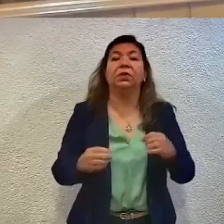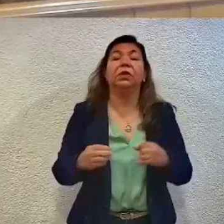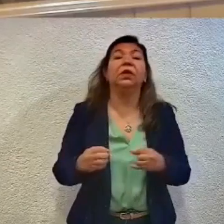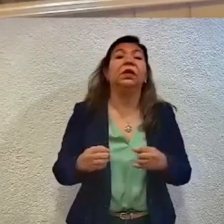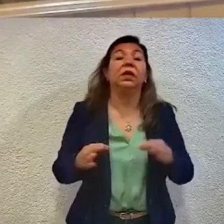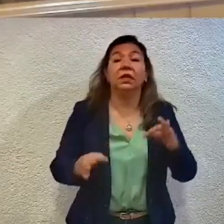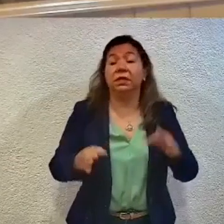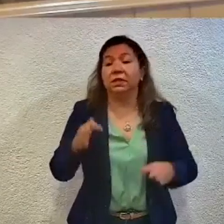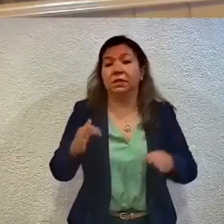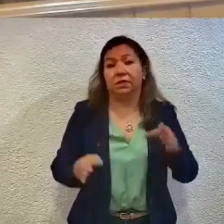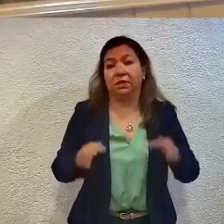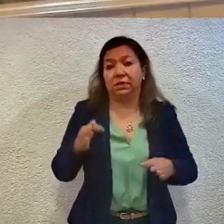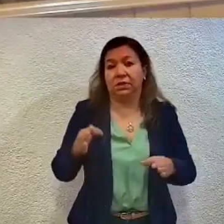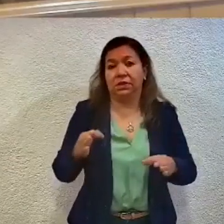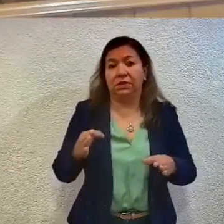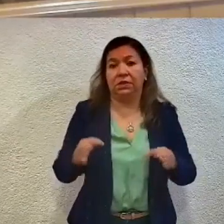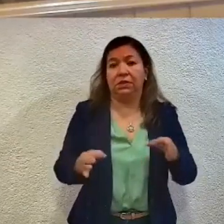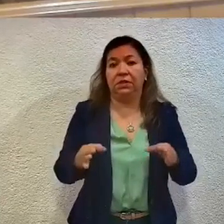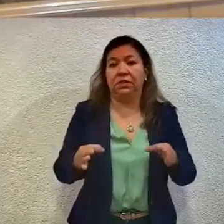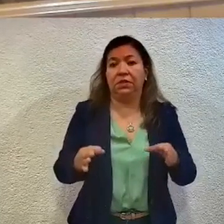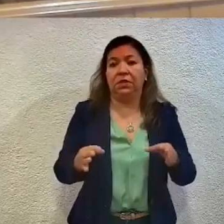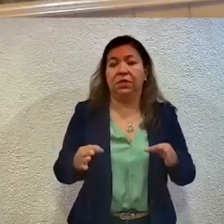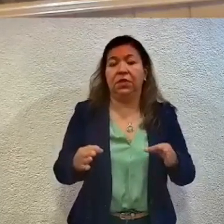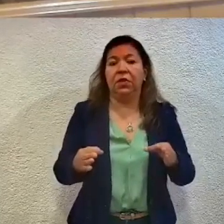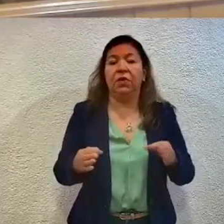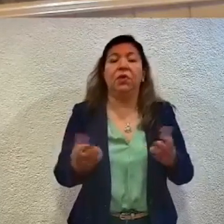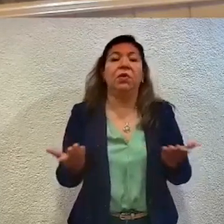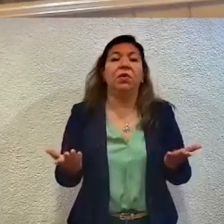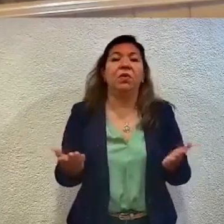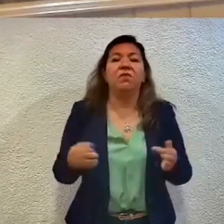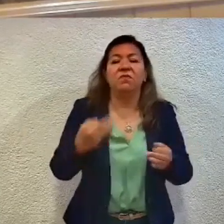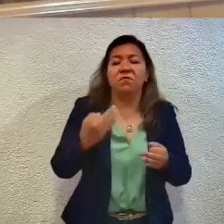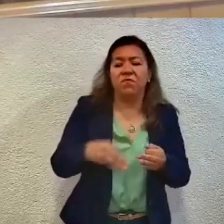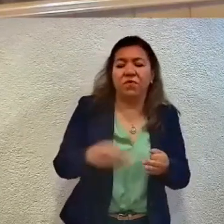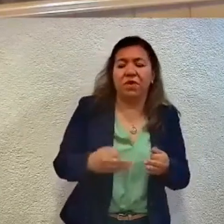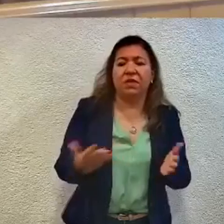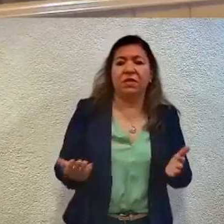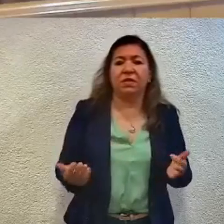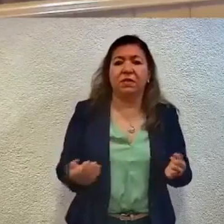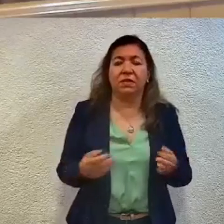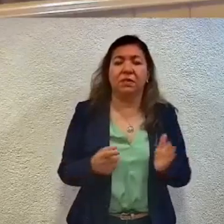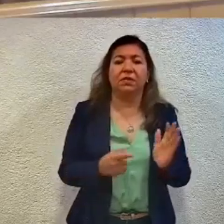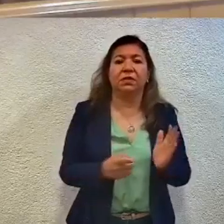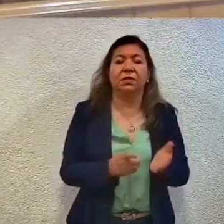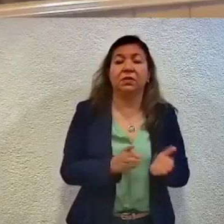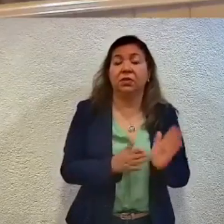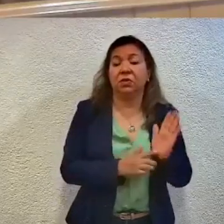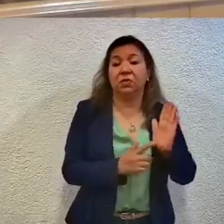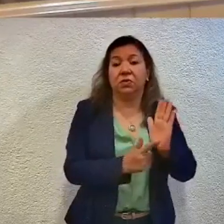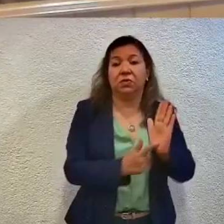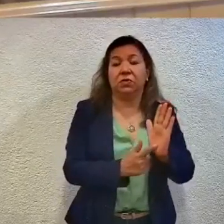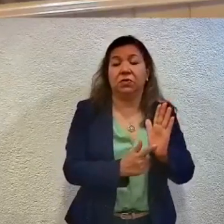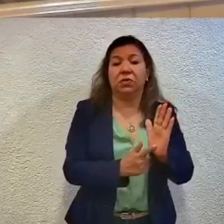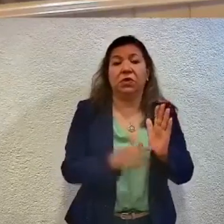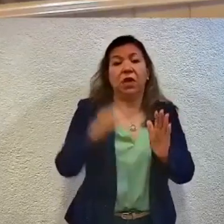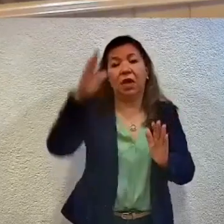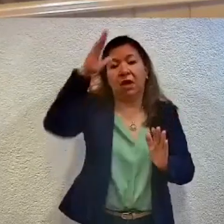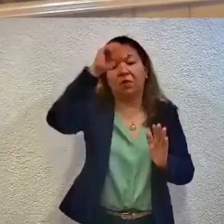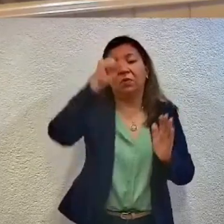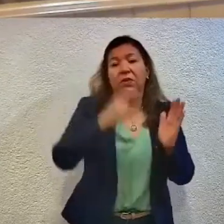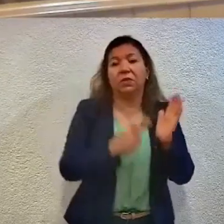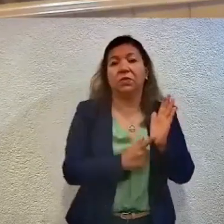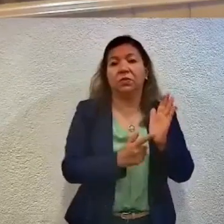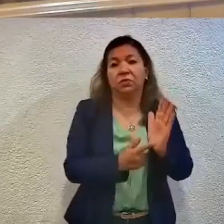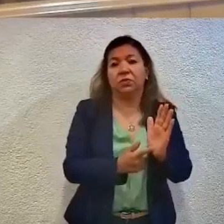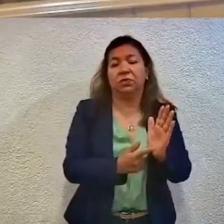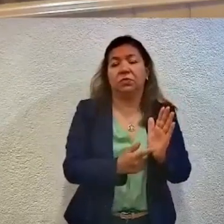respecto, este órgano jurisdiccional estima que los argumentos planteados son inoperantes porque los hechos que expone como